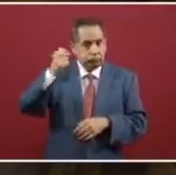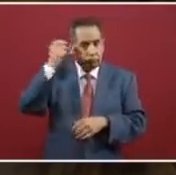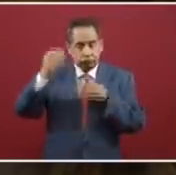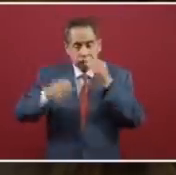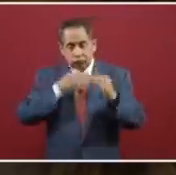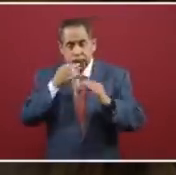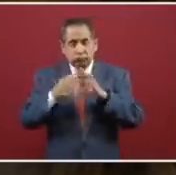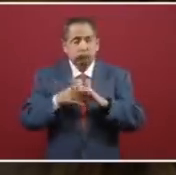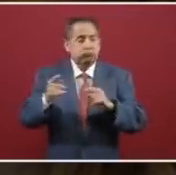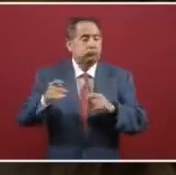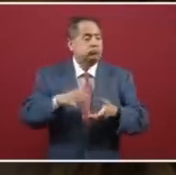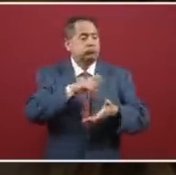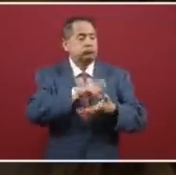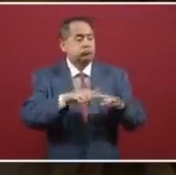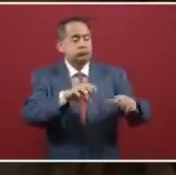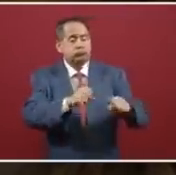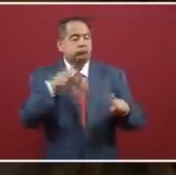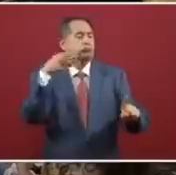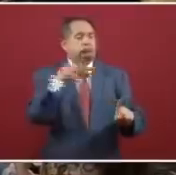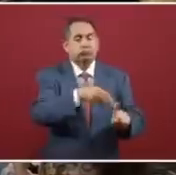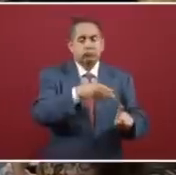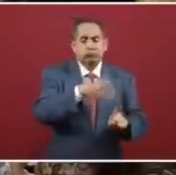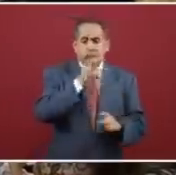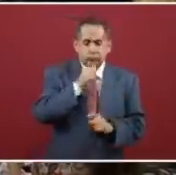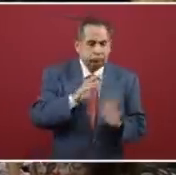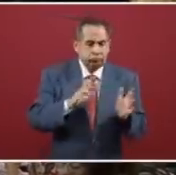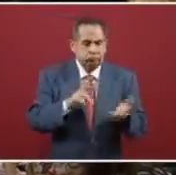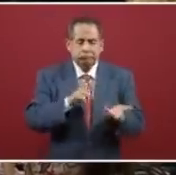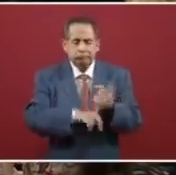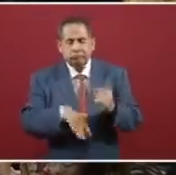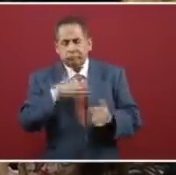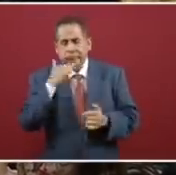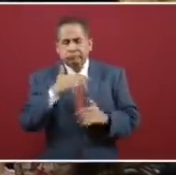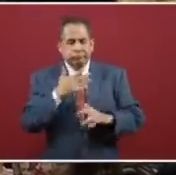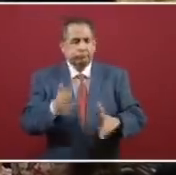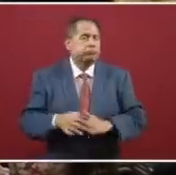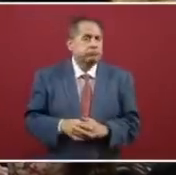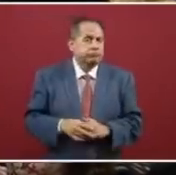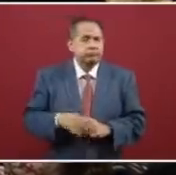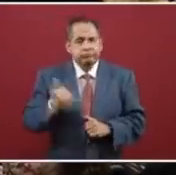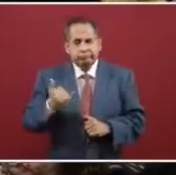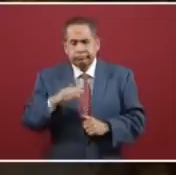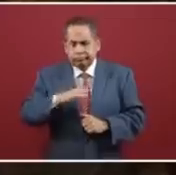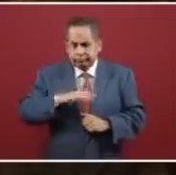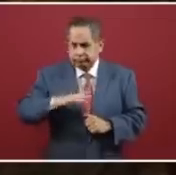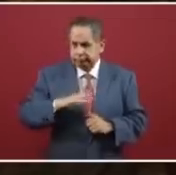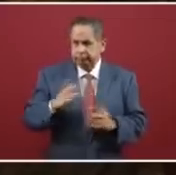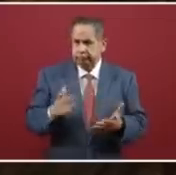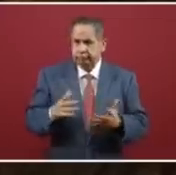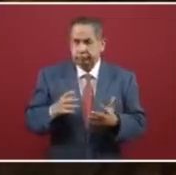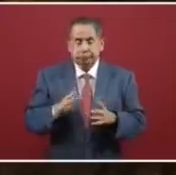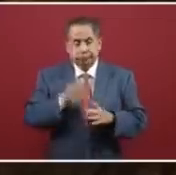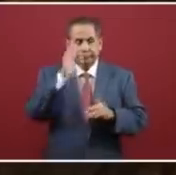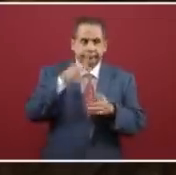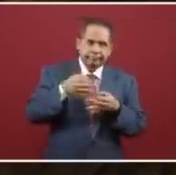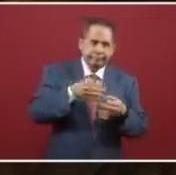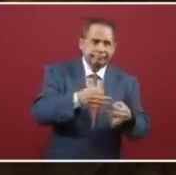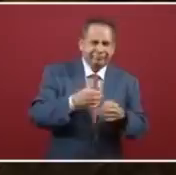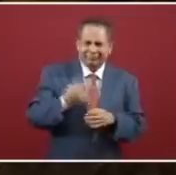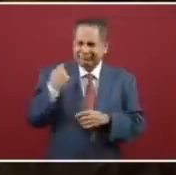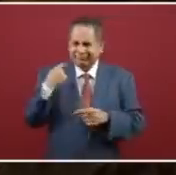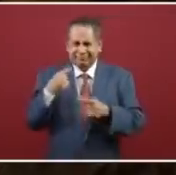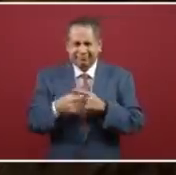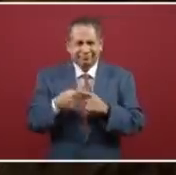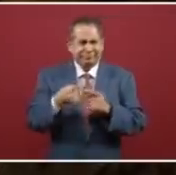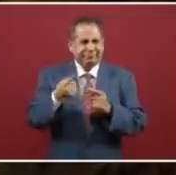dijo que la adjudicación directa podía derivar en actos de corrupción y que hay una hay una tendencia en estos primeros